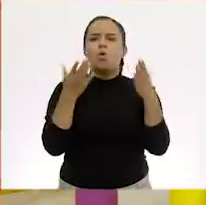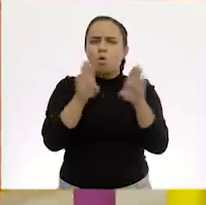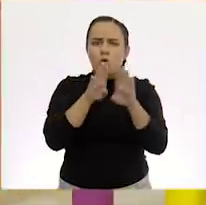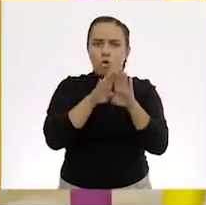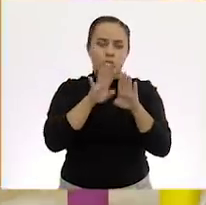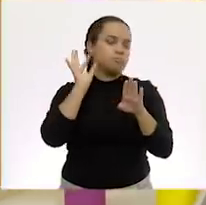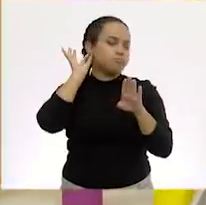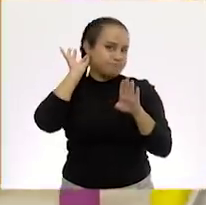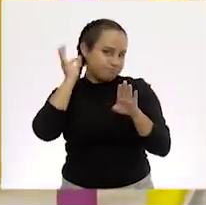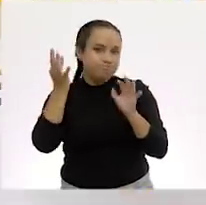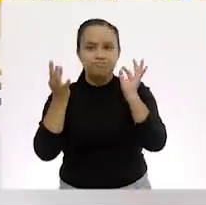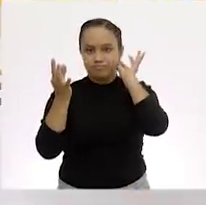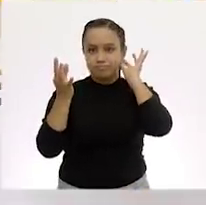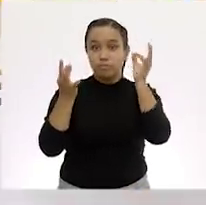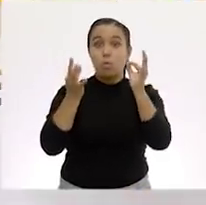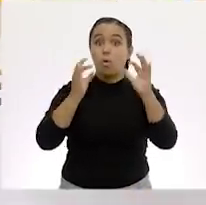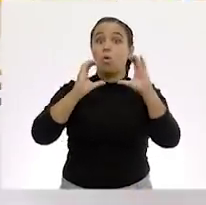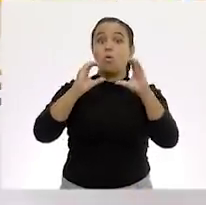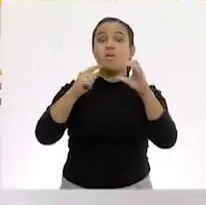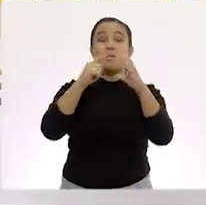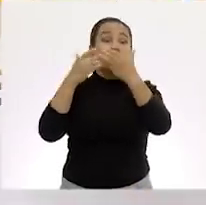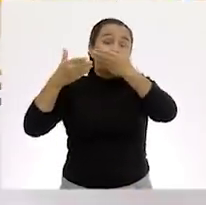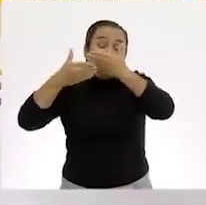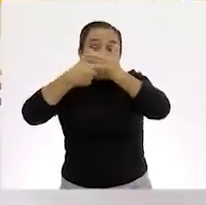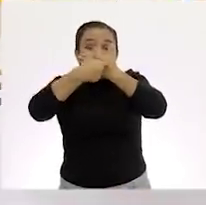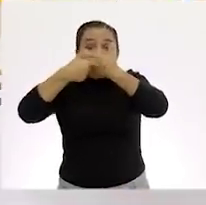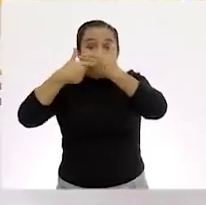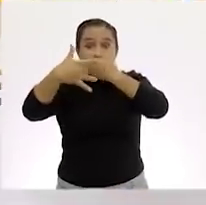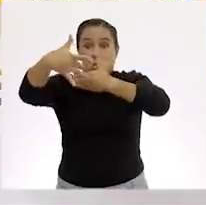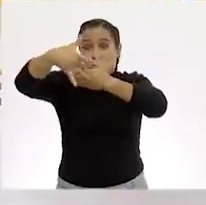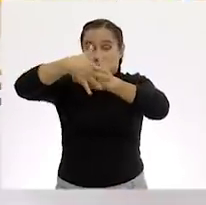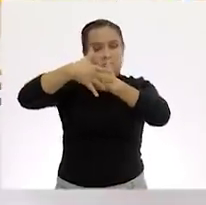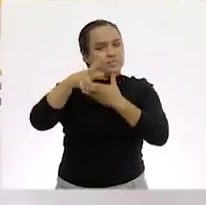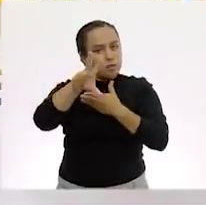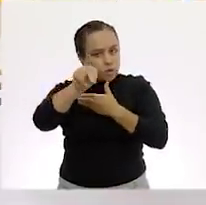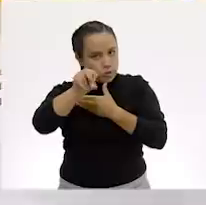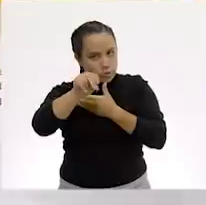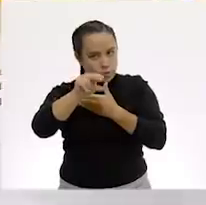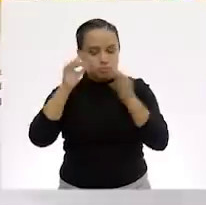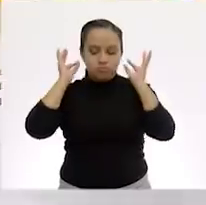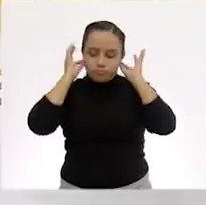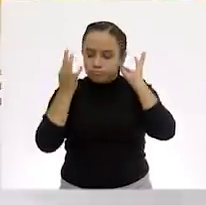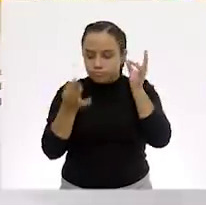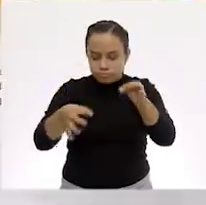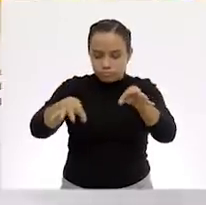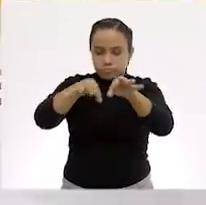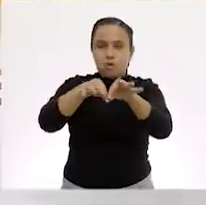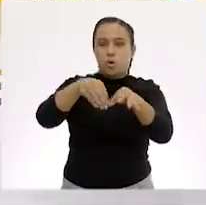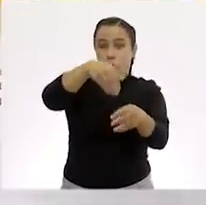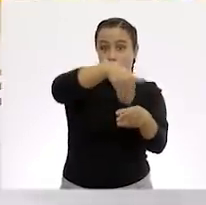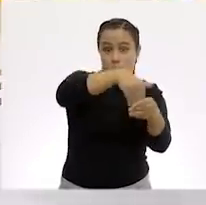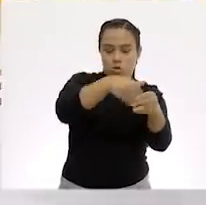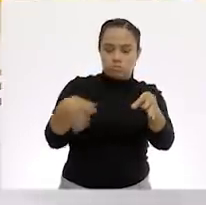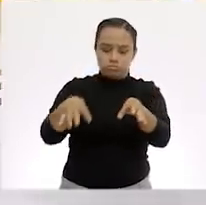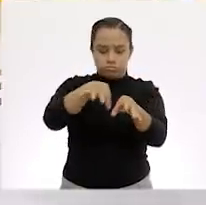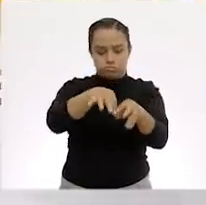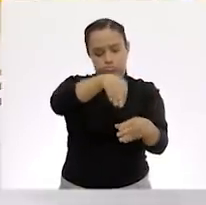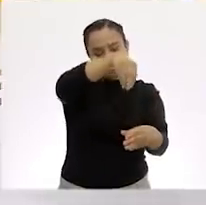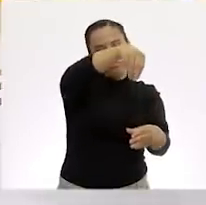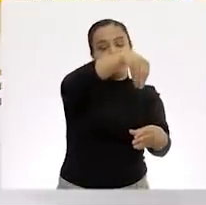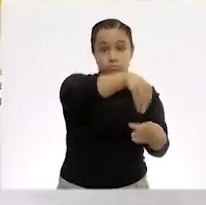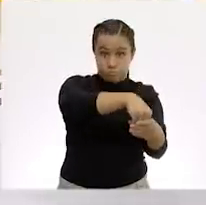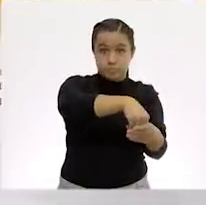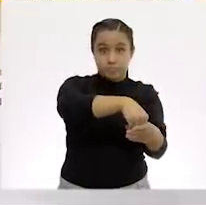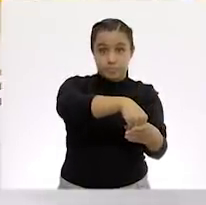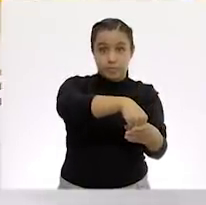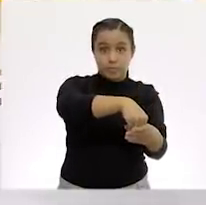de las agarraderas y con cuidado de no tocar la parte exterior. Ahora lo voy a guardar en la bolsita que tengo por acá.